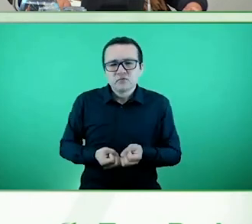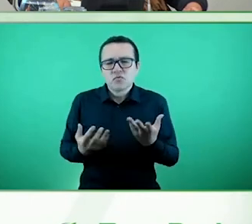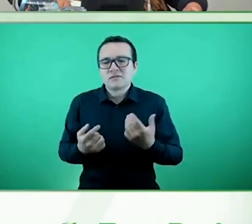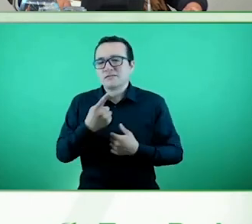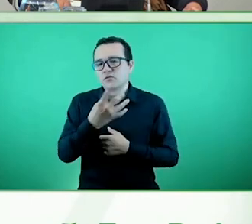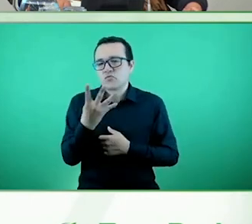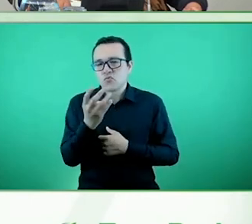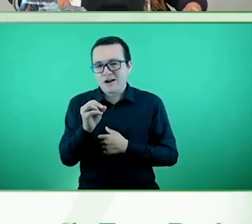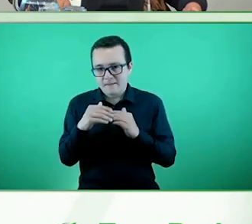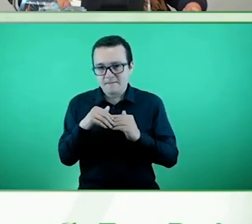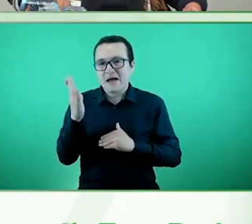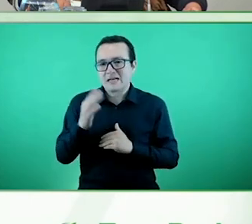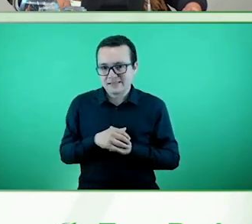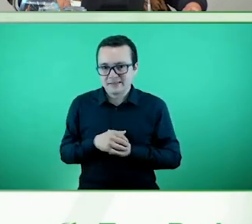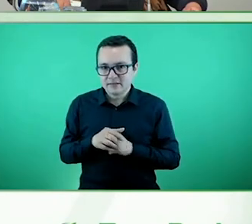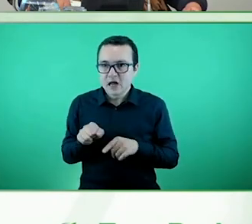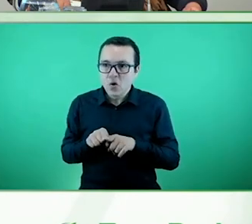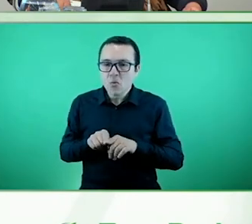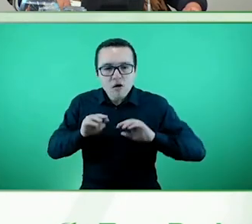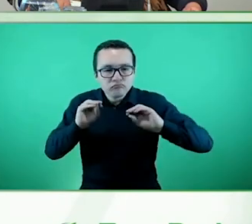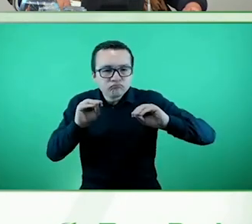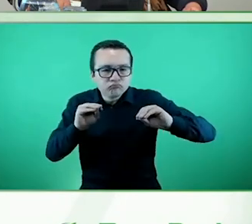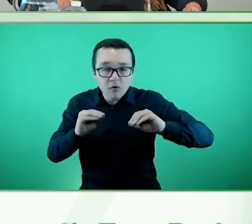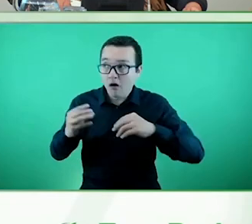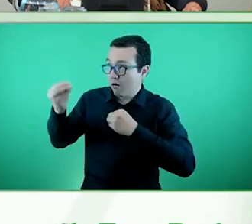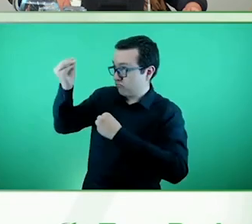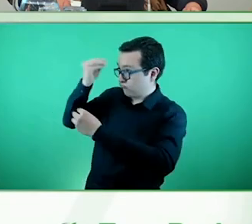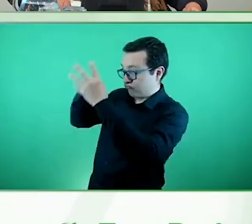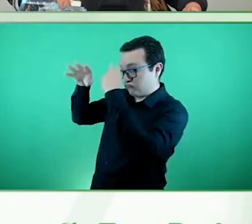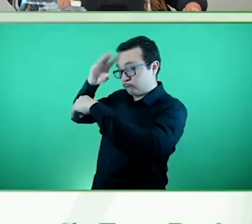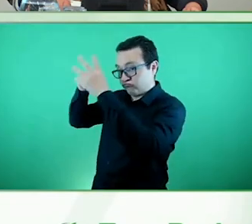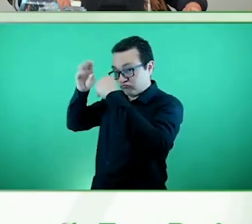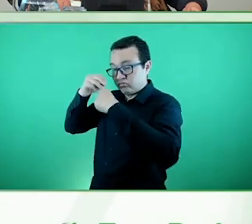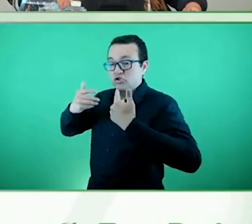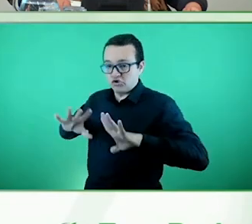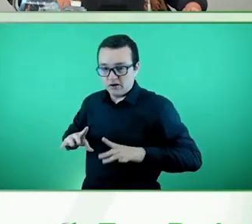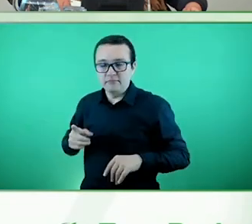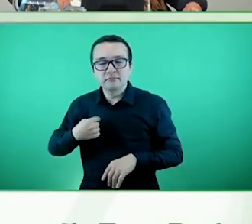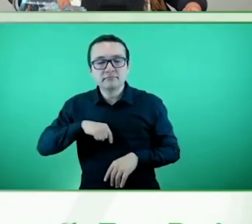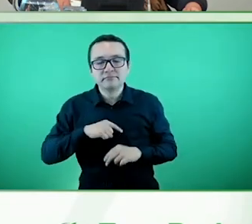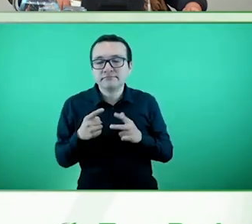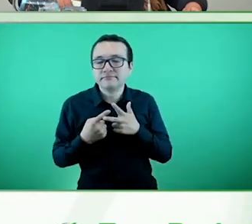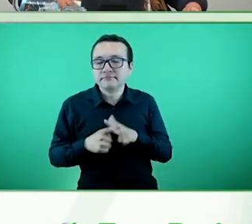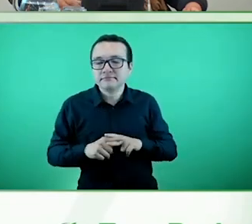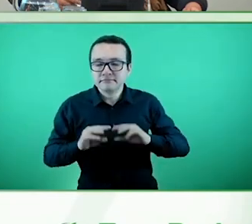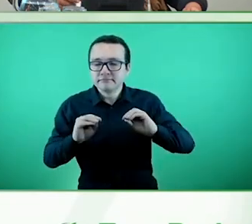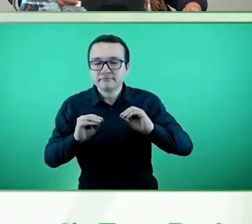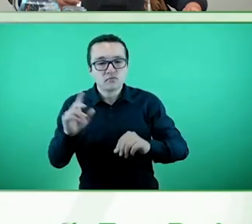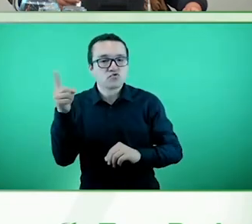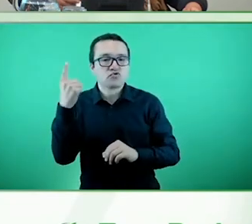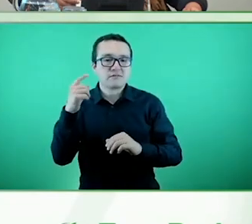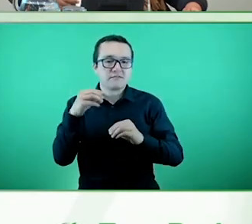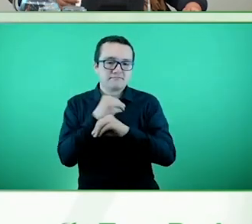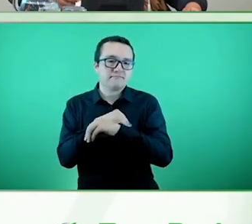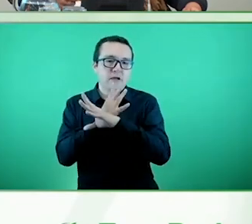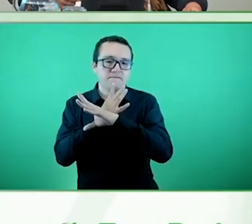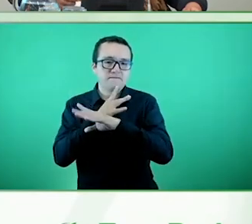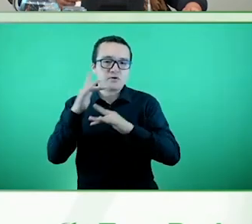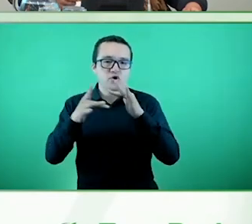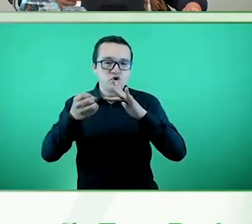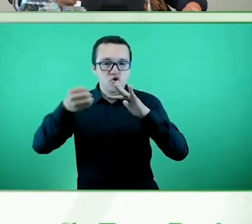estos talleres, que hasta el momento los hemos hecho solamente online y que contempla diferentes